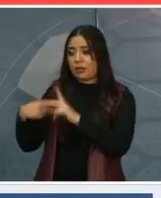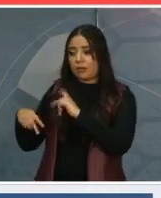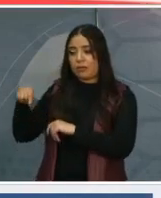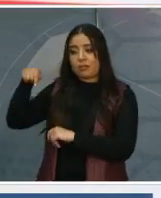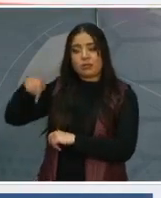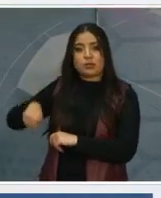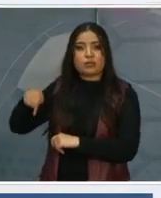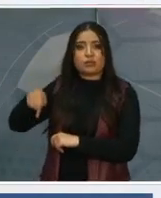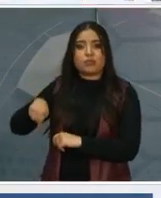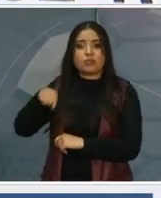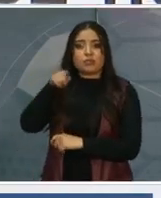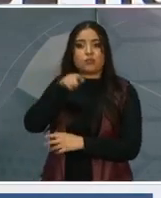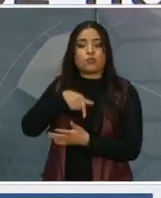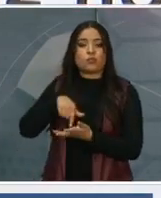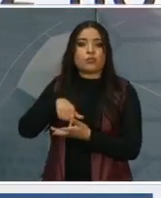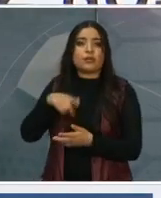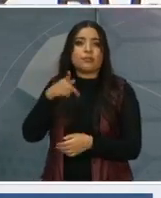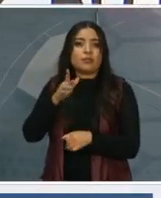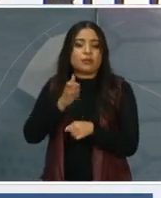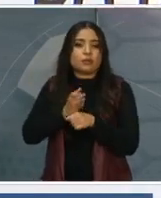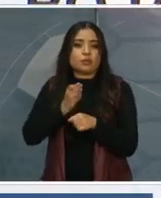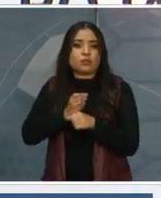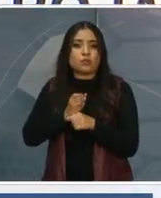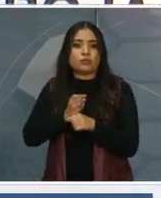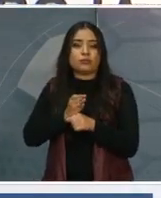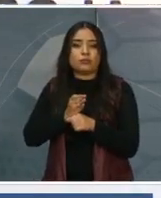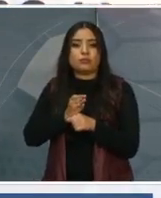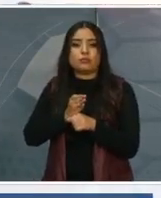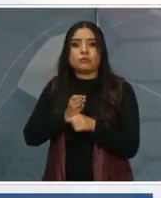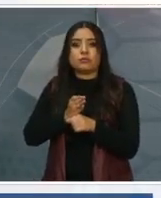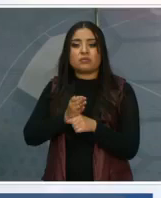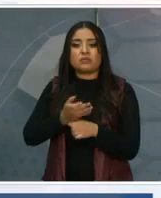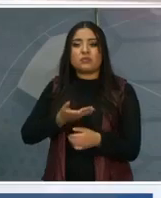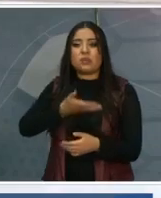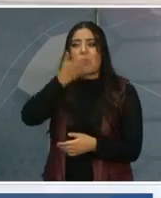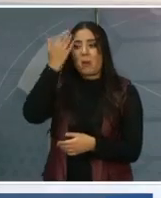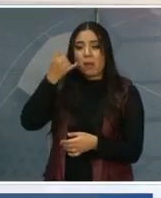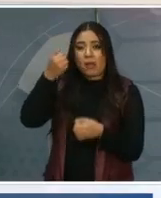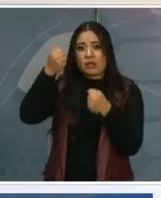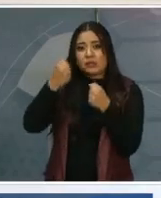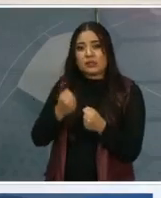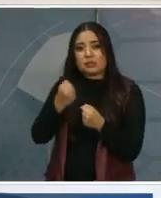embargo, pues ahorita también la información sigue siendo escasa.